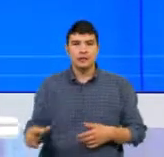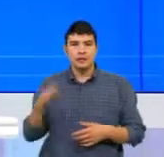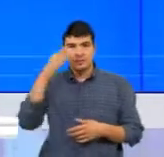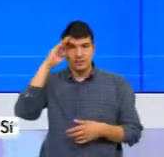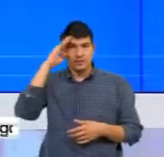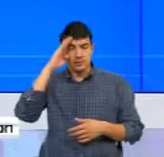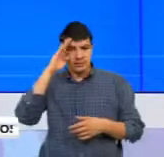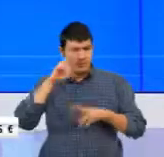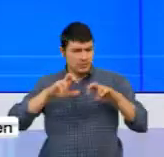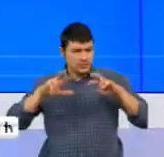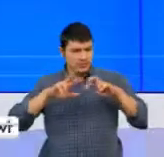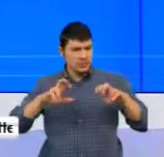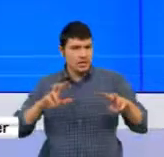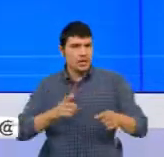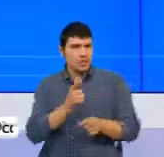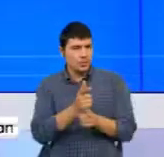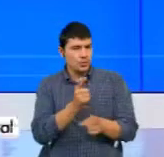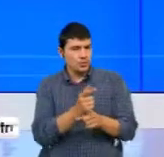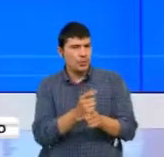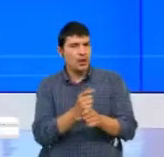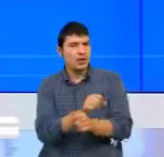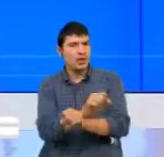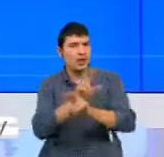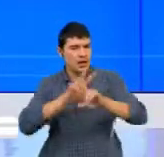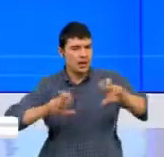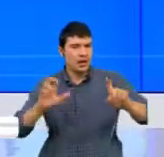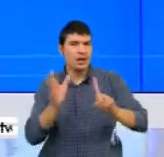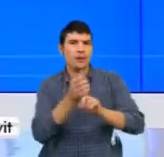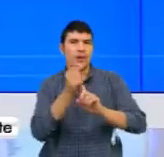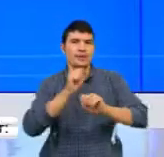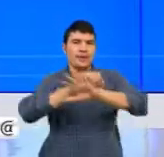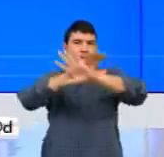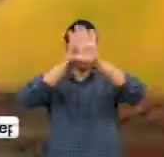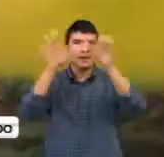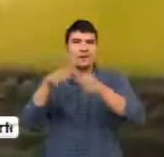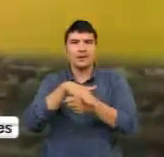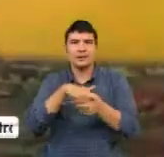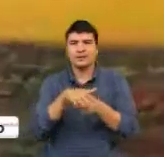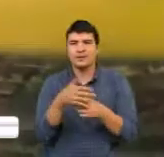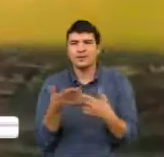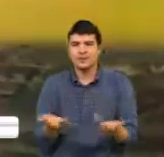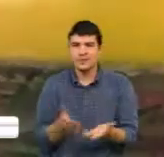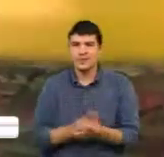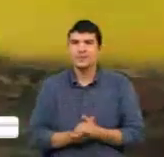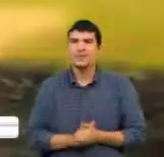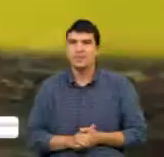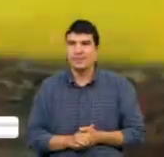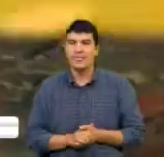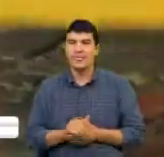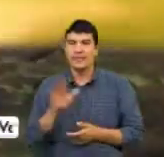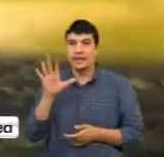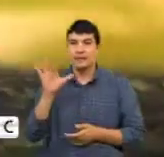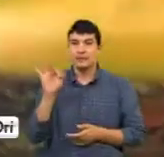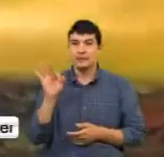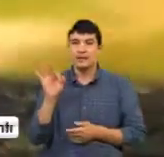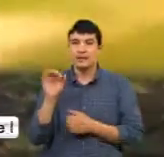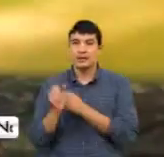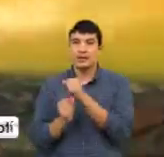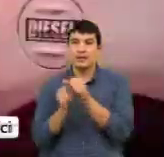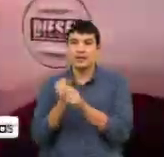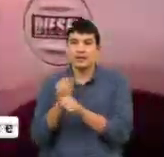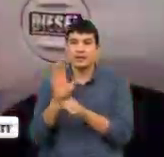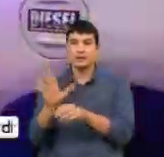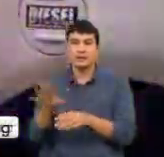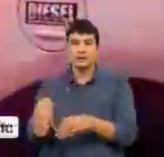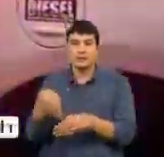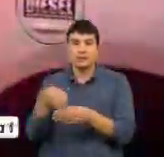las investigaciones correspondientes para esclarecer lo sucedido. Como Joselín Parra Quintero, de 53 años de edad y oriundo del municipio